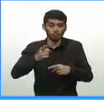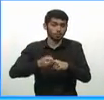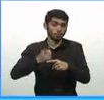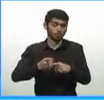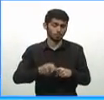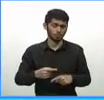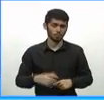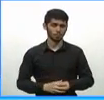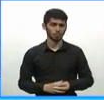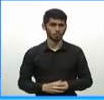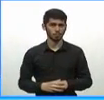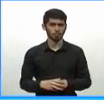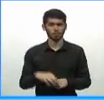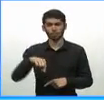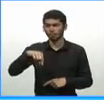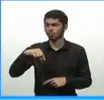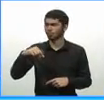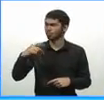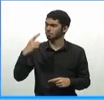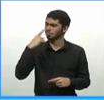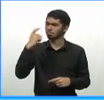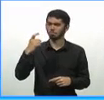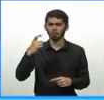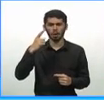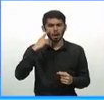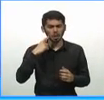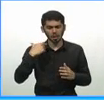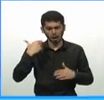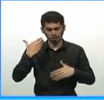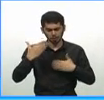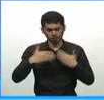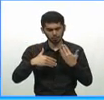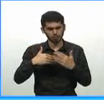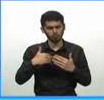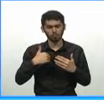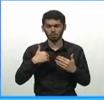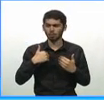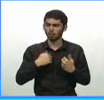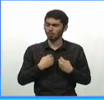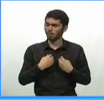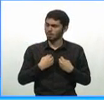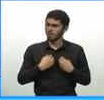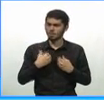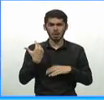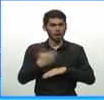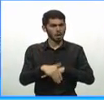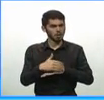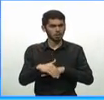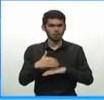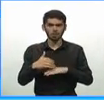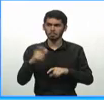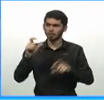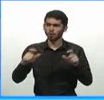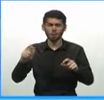por ahí me doy cuenta un poco más de todo que van pasando los días soy agradecido de que ando por la calle y que que me dan tanto